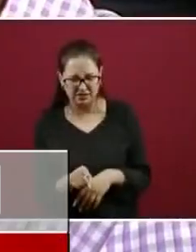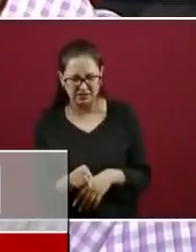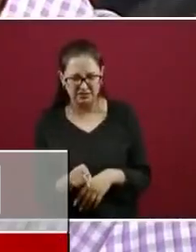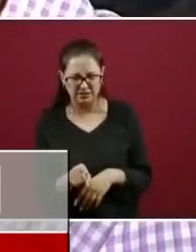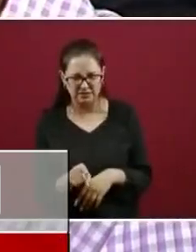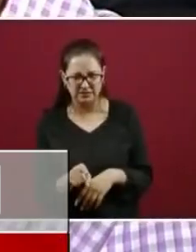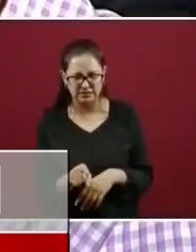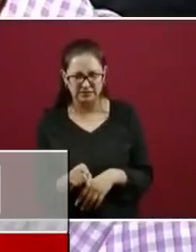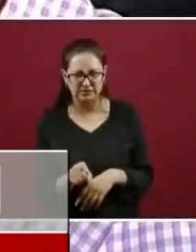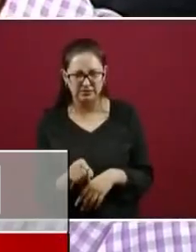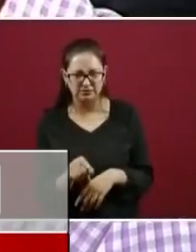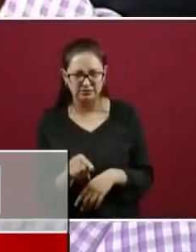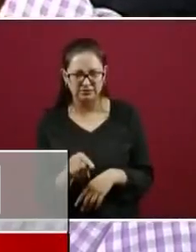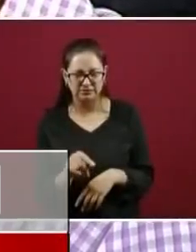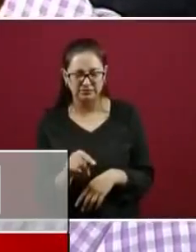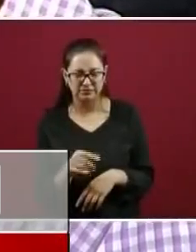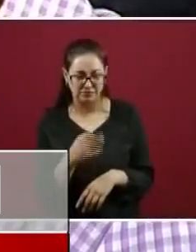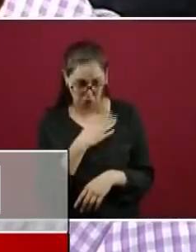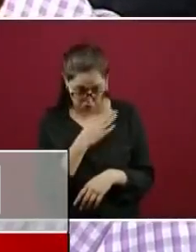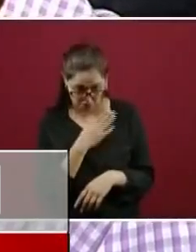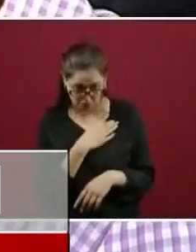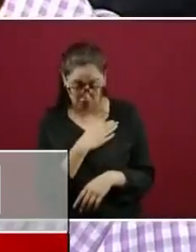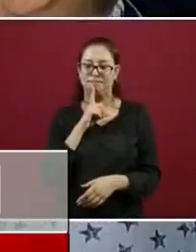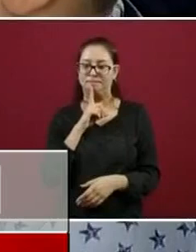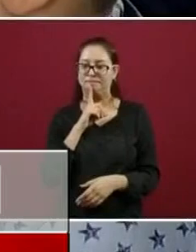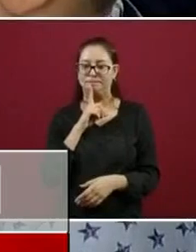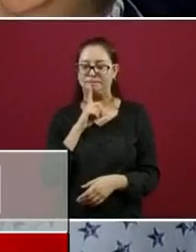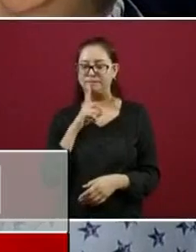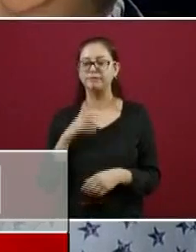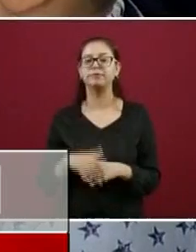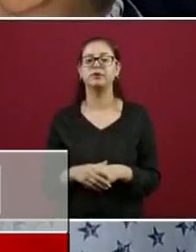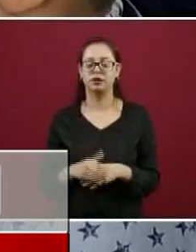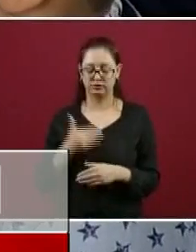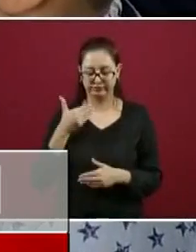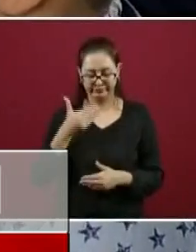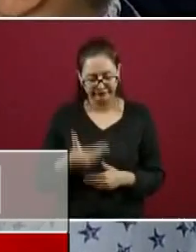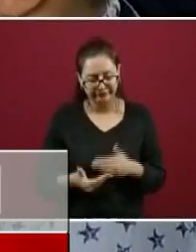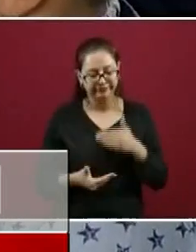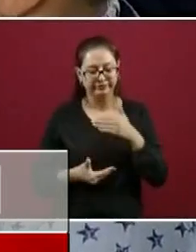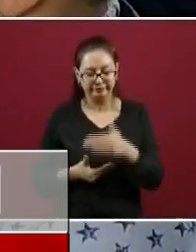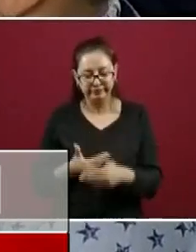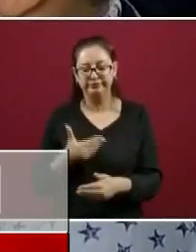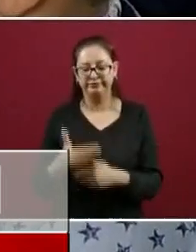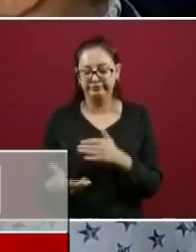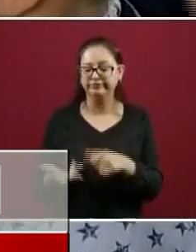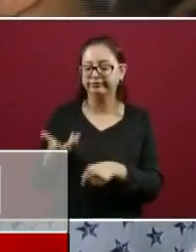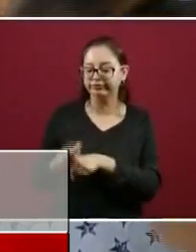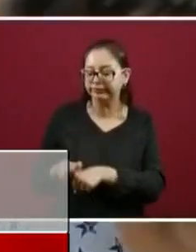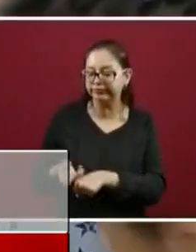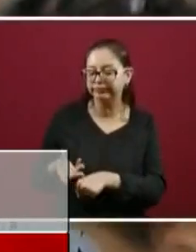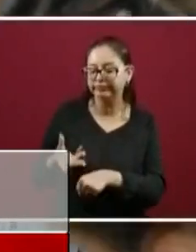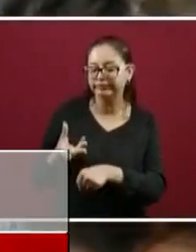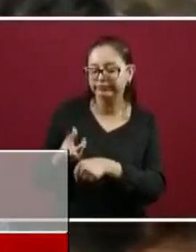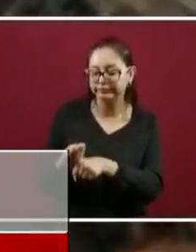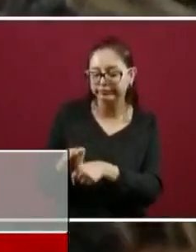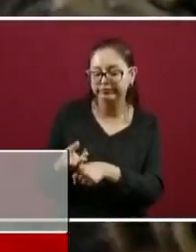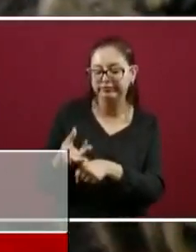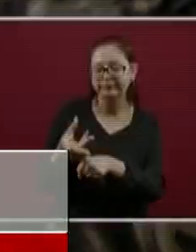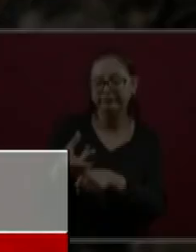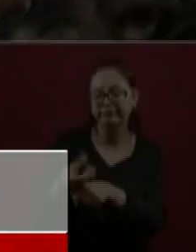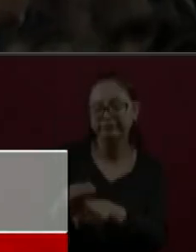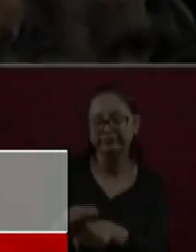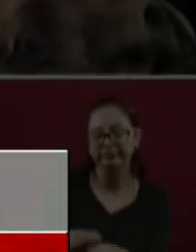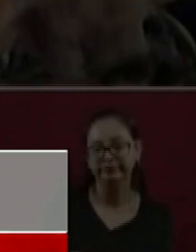Pero parece que las cifras, dichos e informes del presidente no interesaron mucho a los menores, quienes empezaron a bostezar,